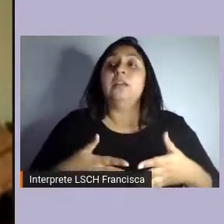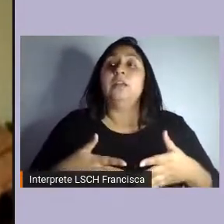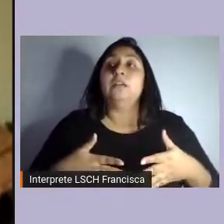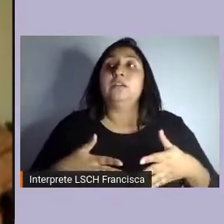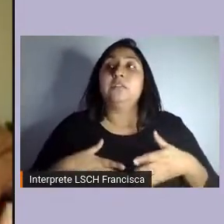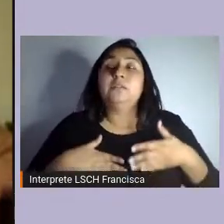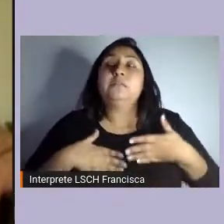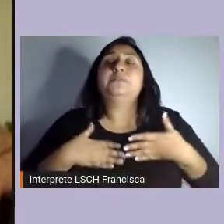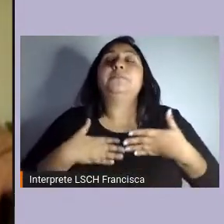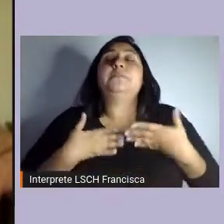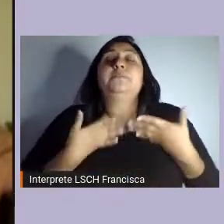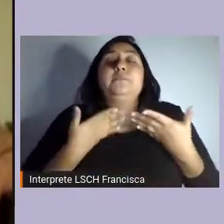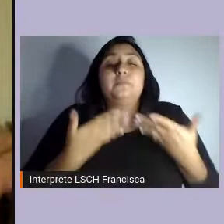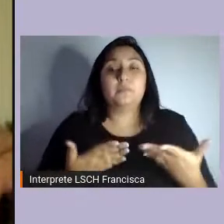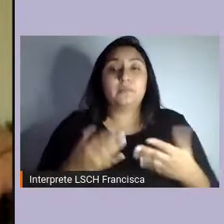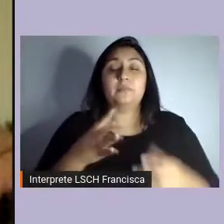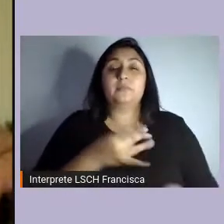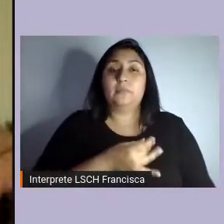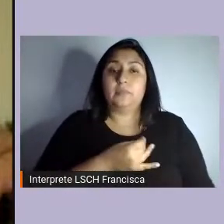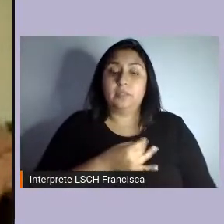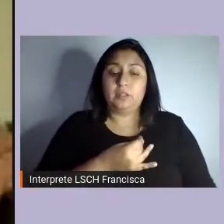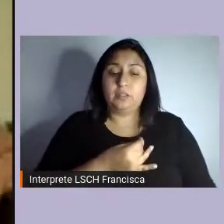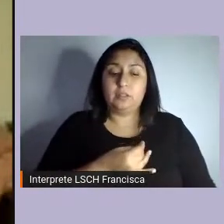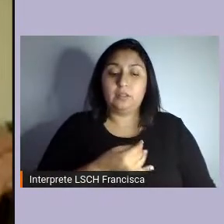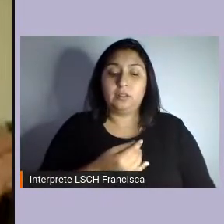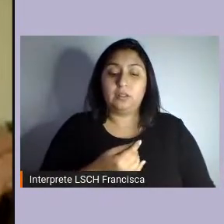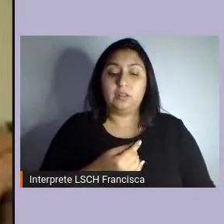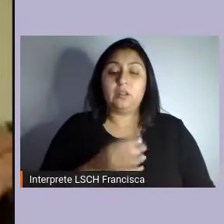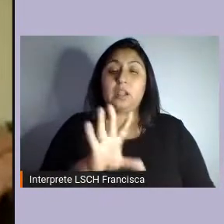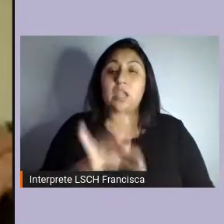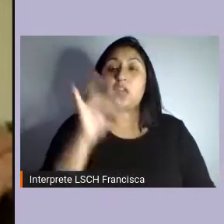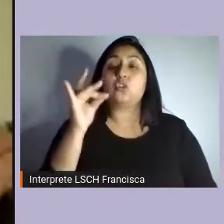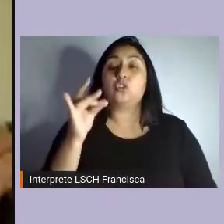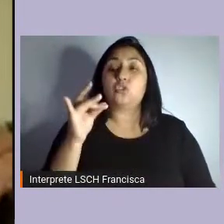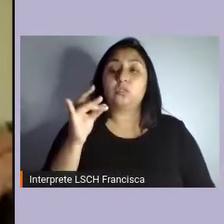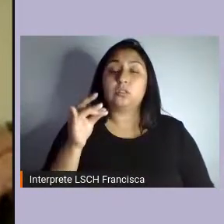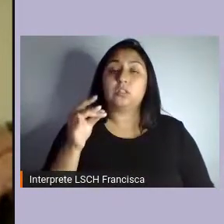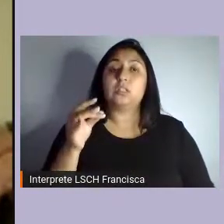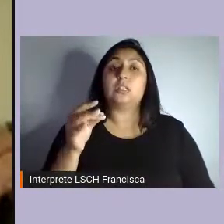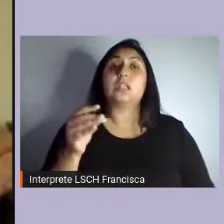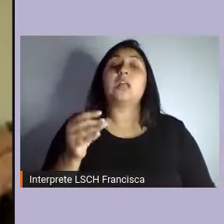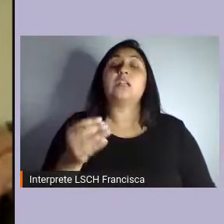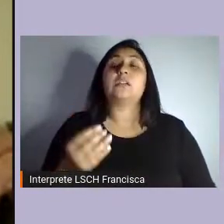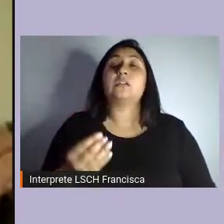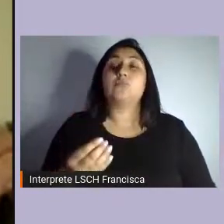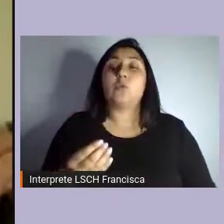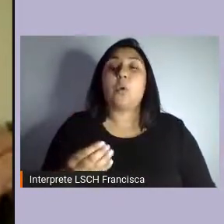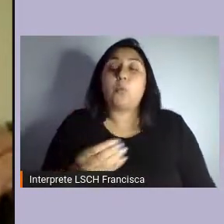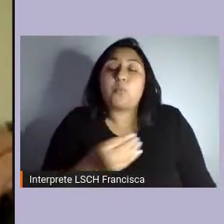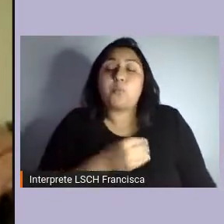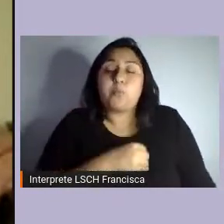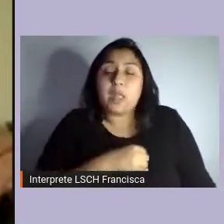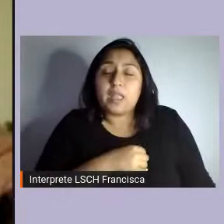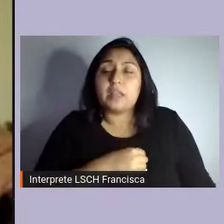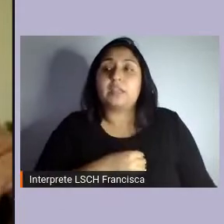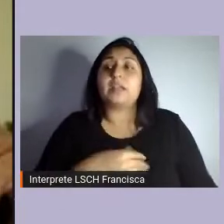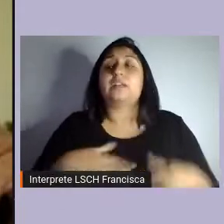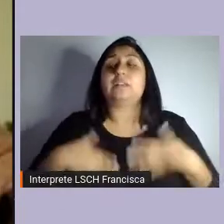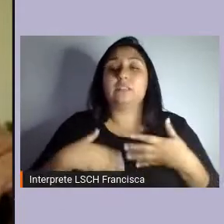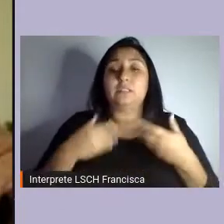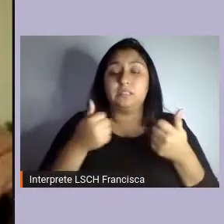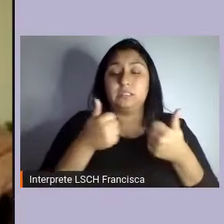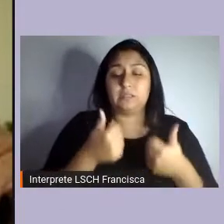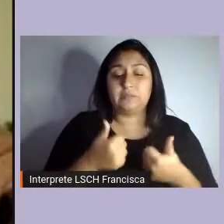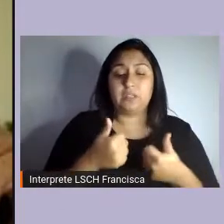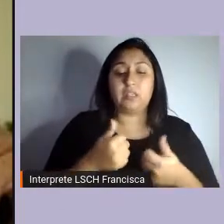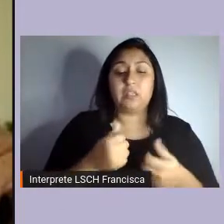través de esta escritura, de este testimonio, de este contar las historias y de este encontrar algún tipo